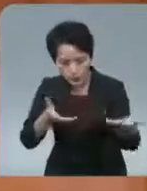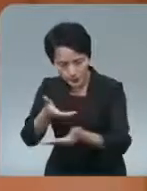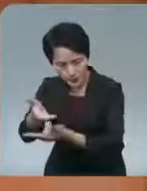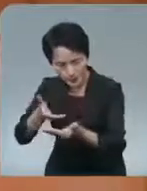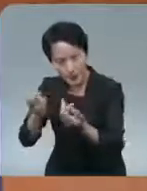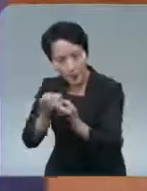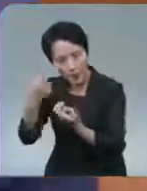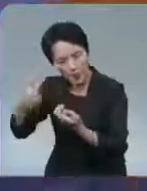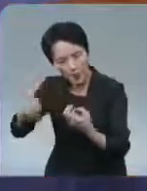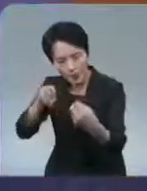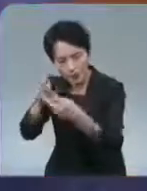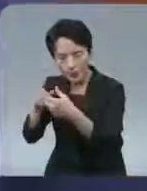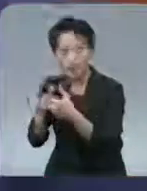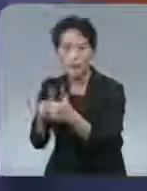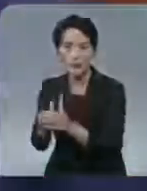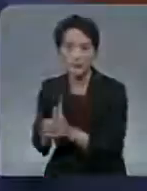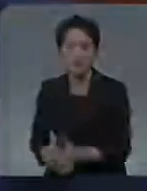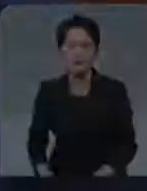tecnológica